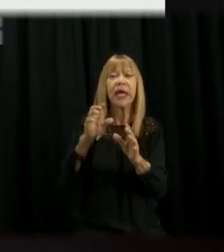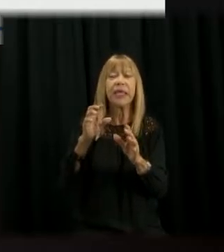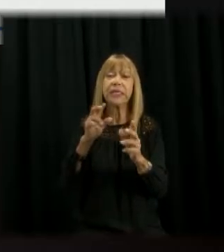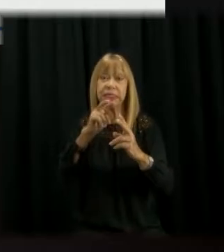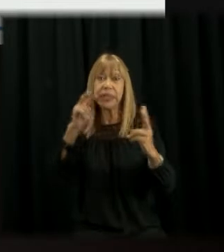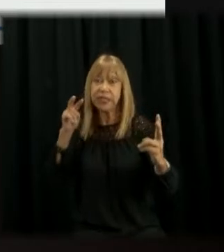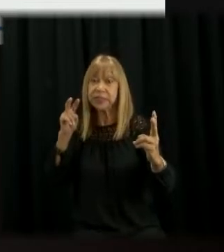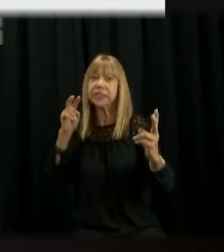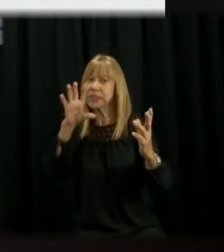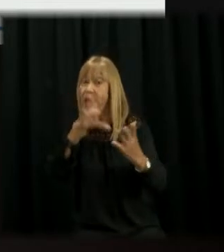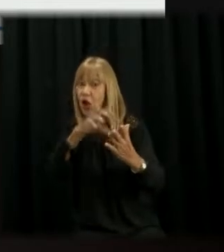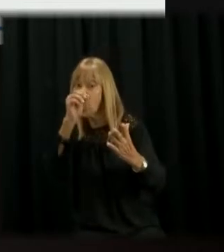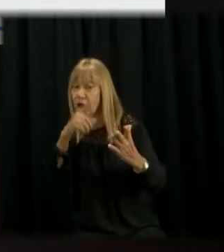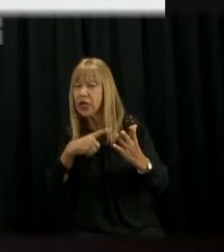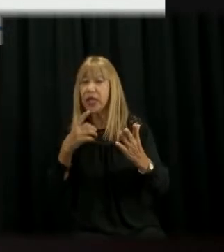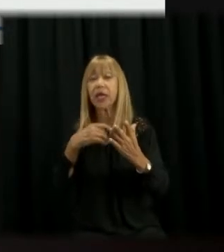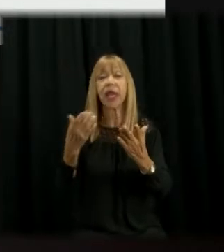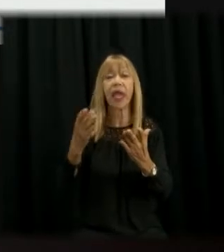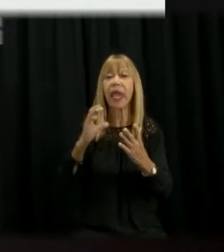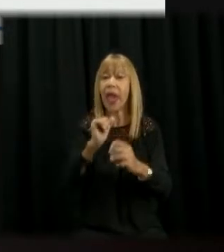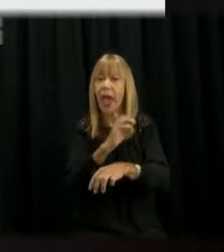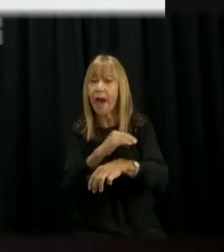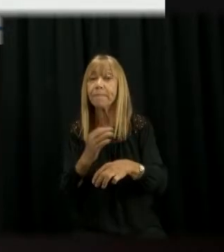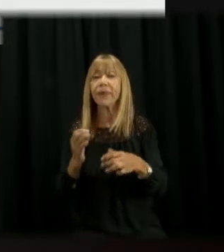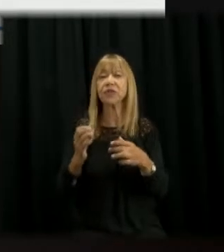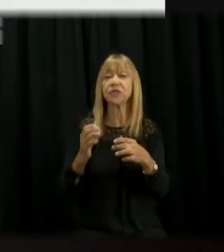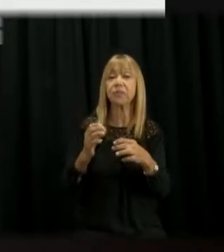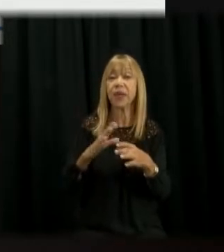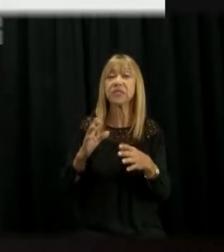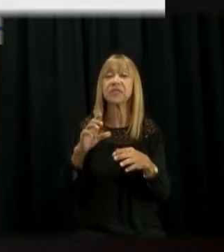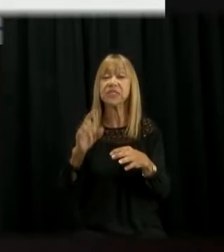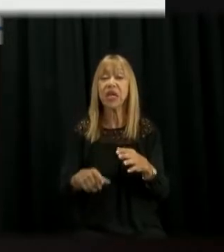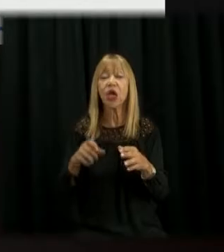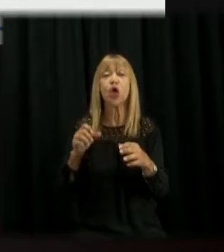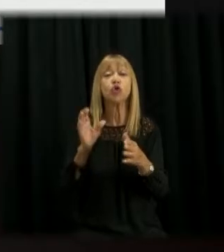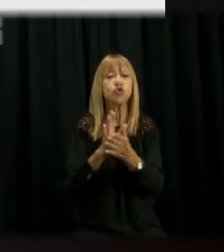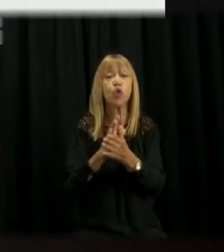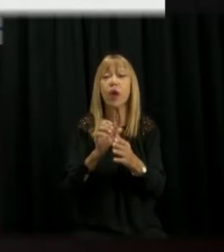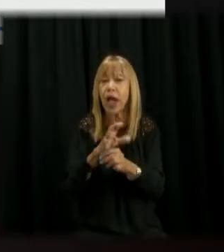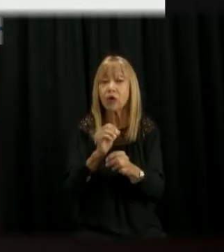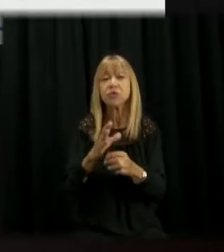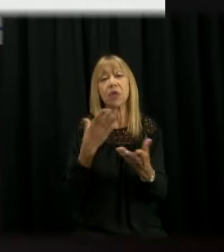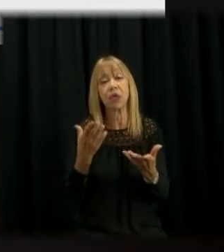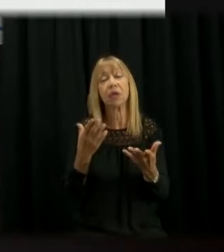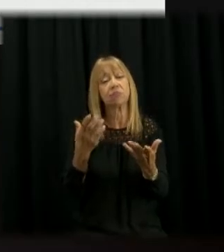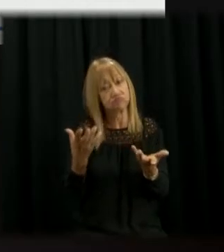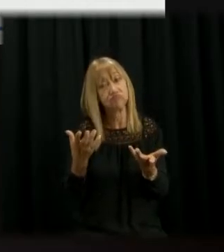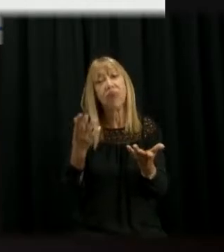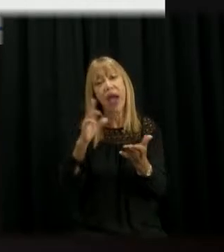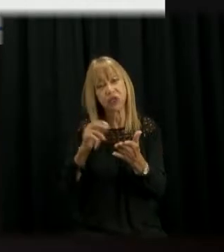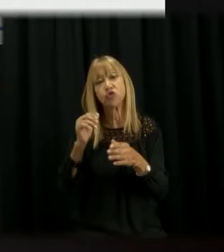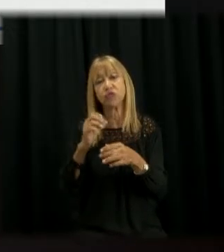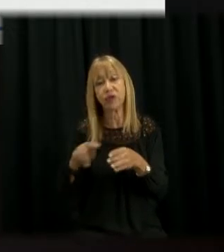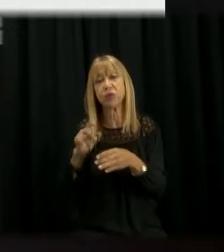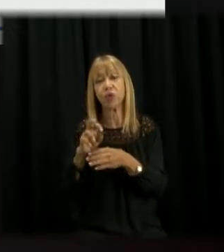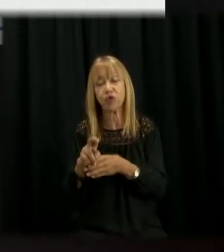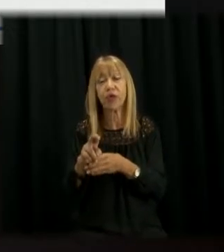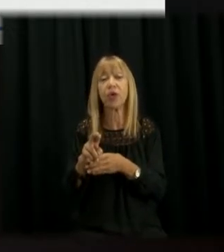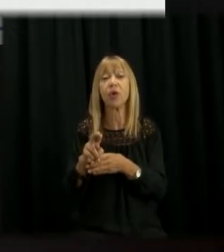aumentar la aprendizaje a distancia, preparar las físicas, el área de consejería de